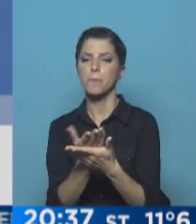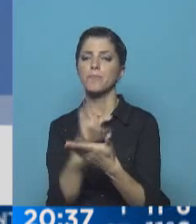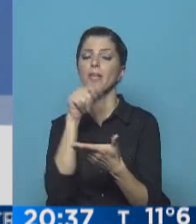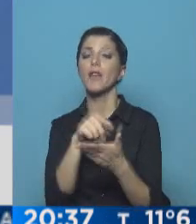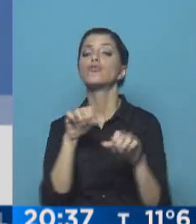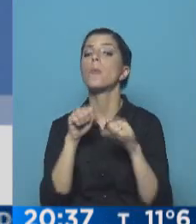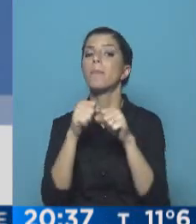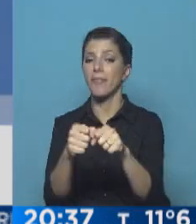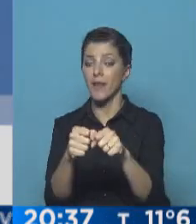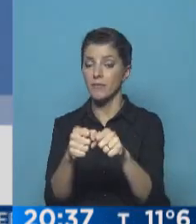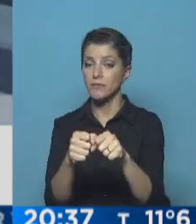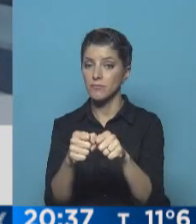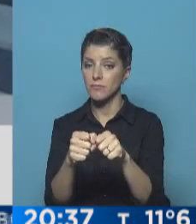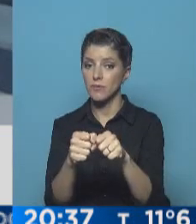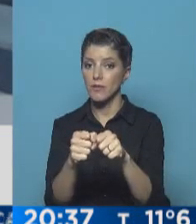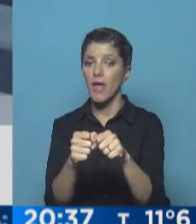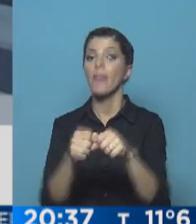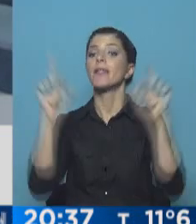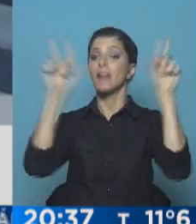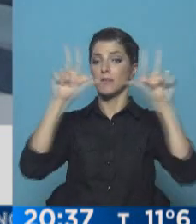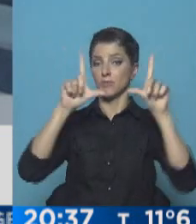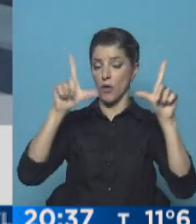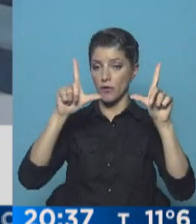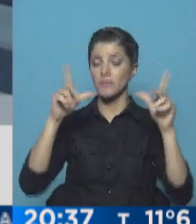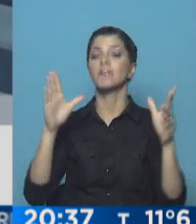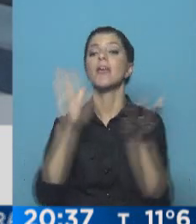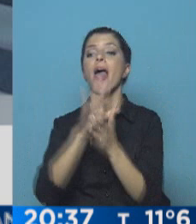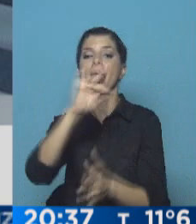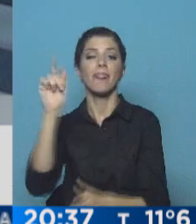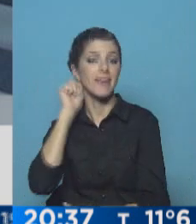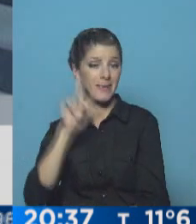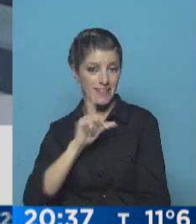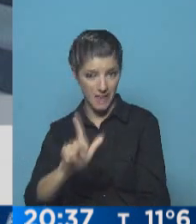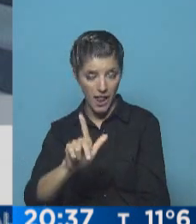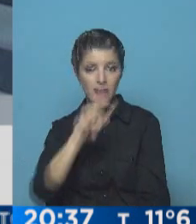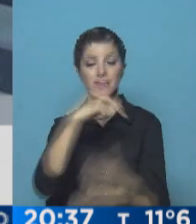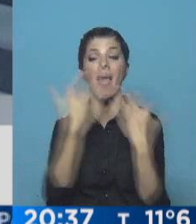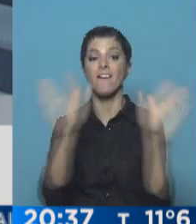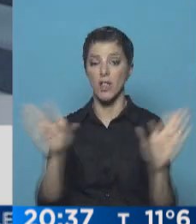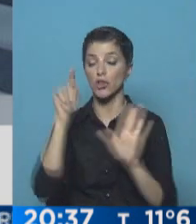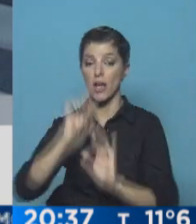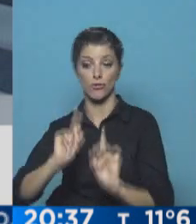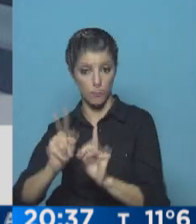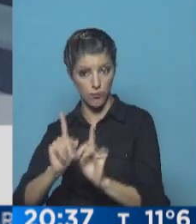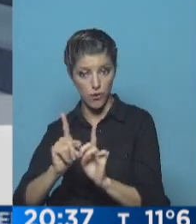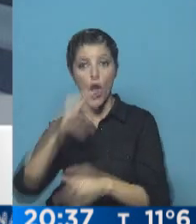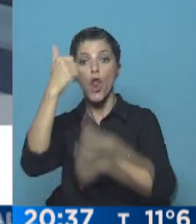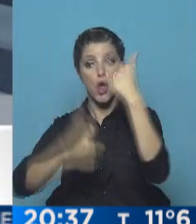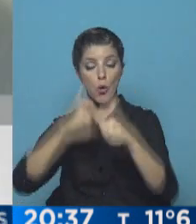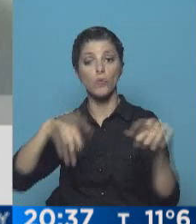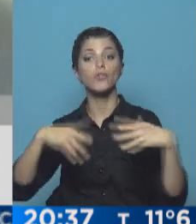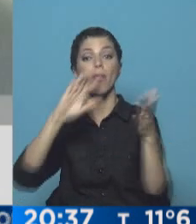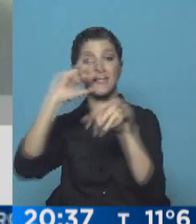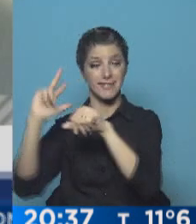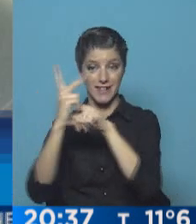se suspenda la transición de la televisión abierta al sistema digital. Esta resolución mantiene vigente los concursos de nuevas señales y